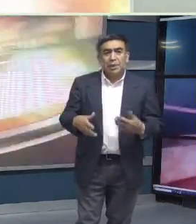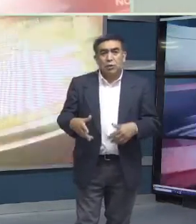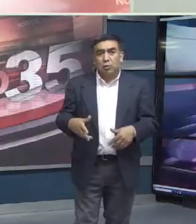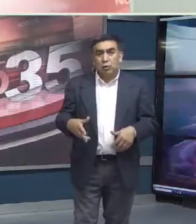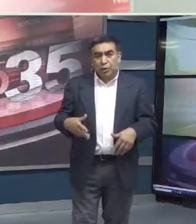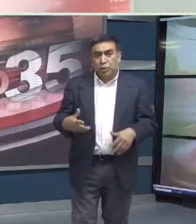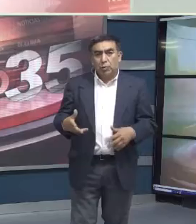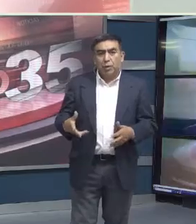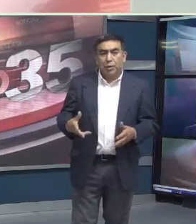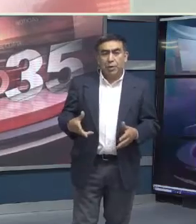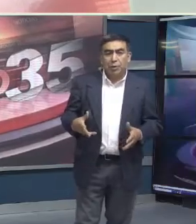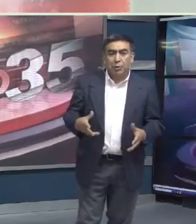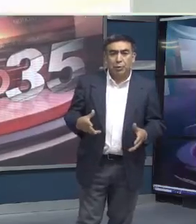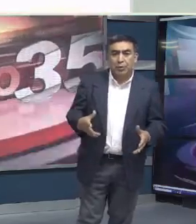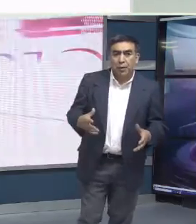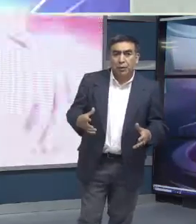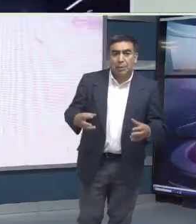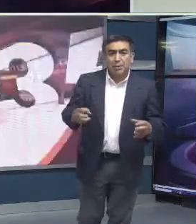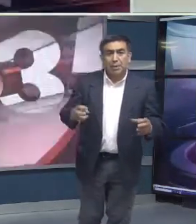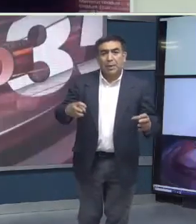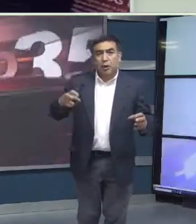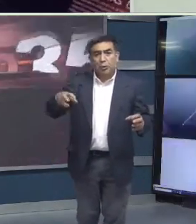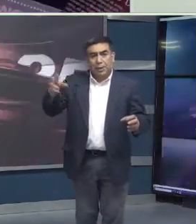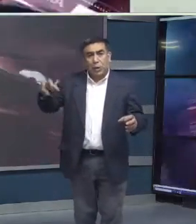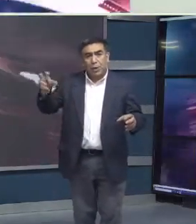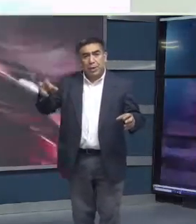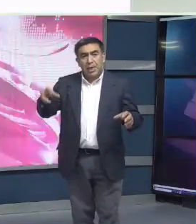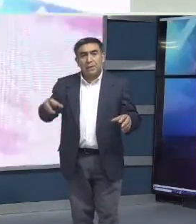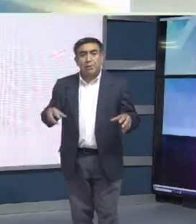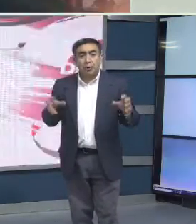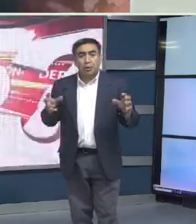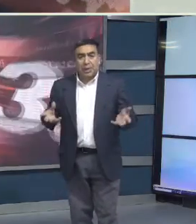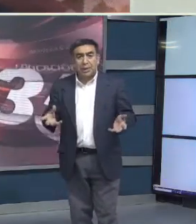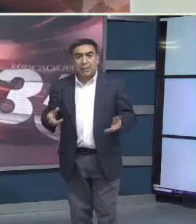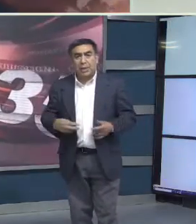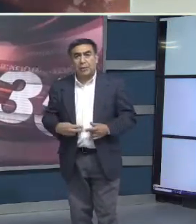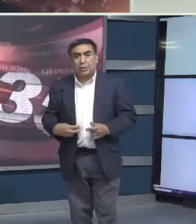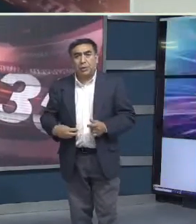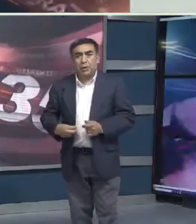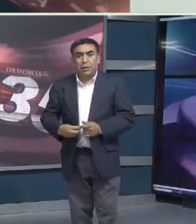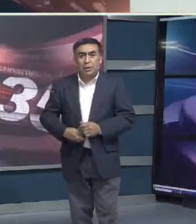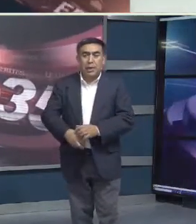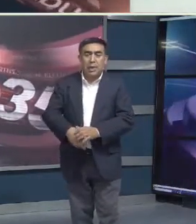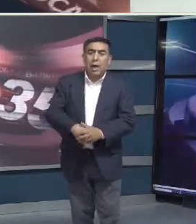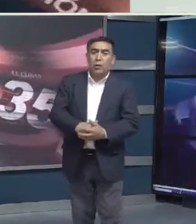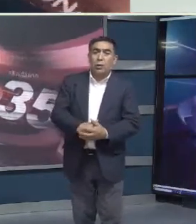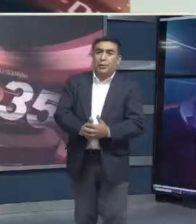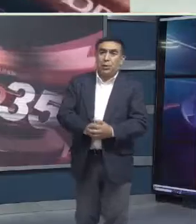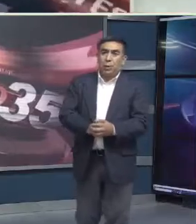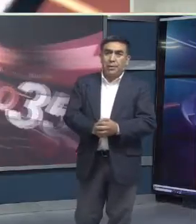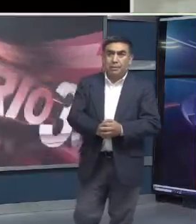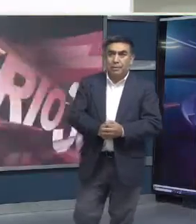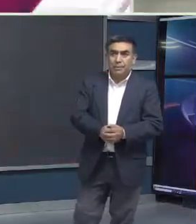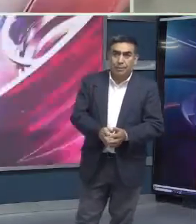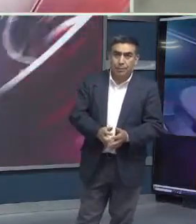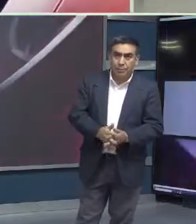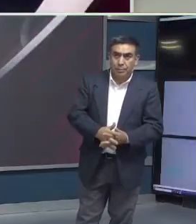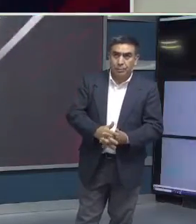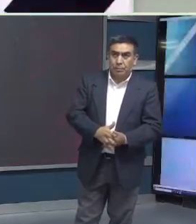ha servido muchísimo al gobierno provincial justamente para tomar algunas ideas importantes para continuar con este Acuerdo San Juan.